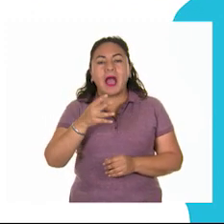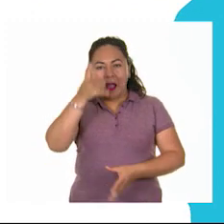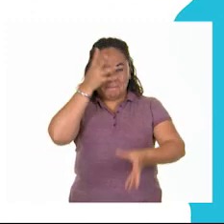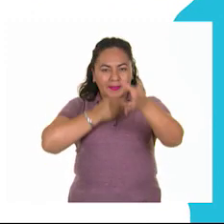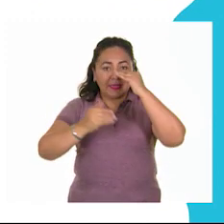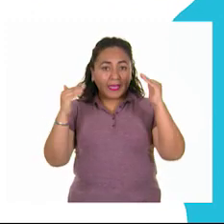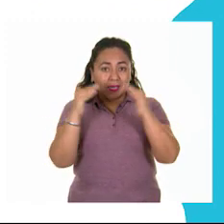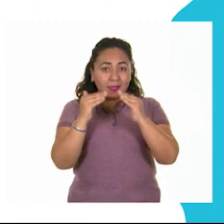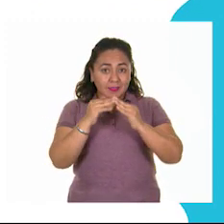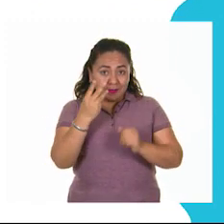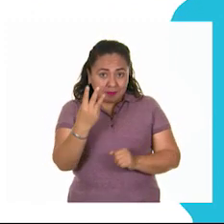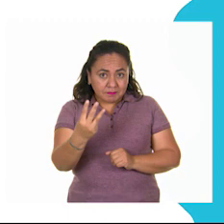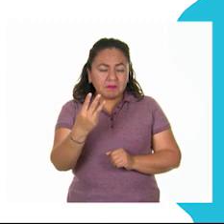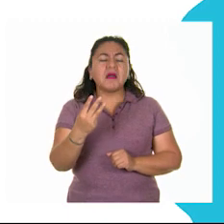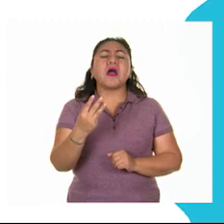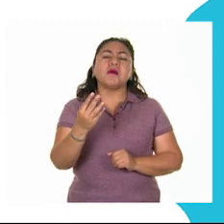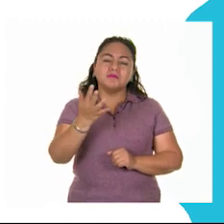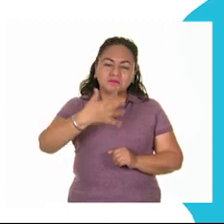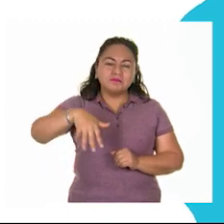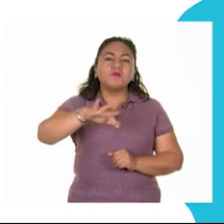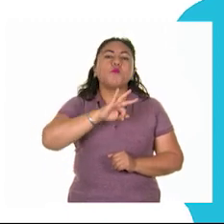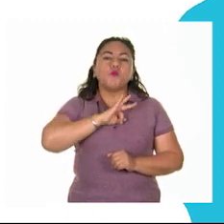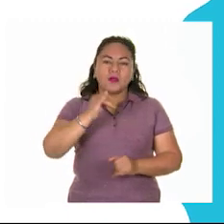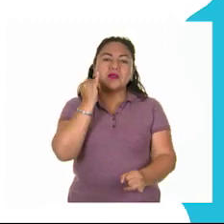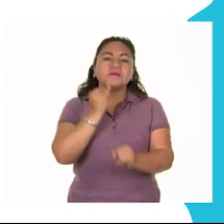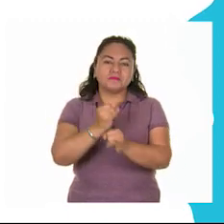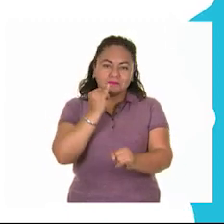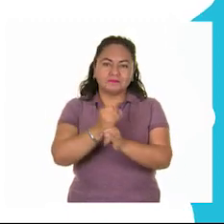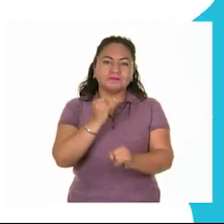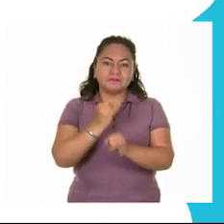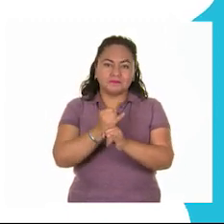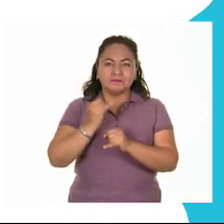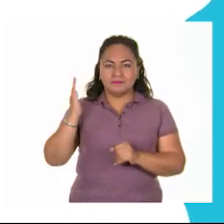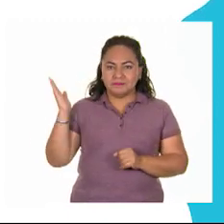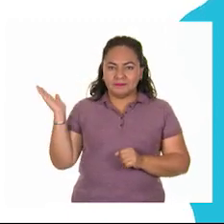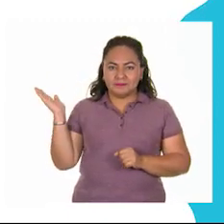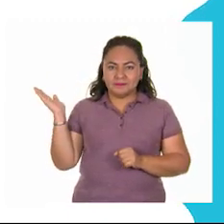en Casa 3, los puedes encontrar en la siguiente liga: